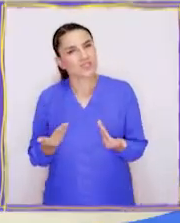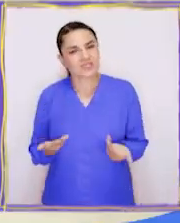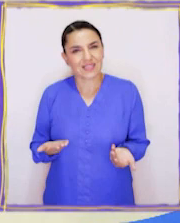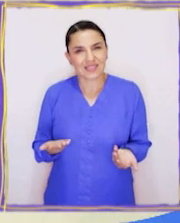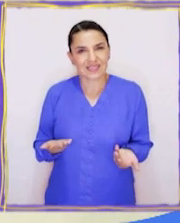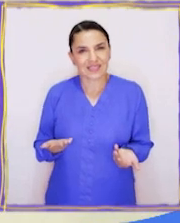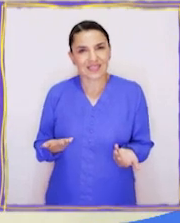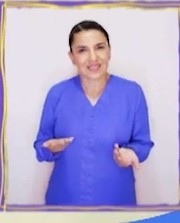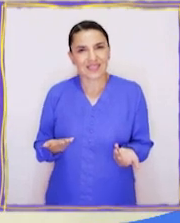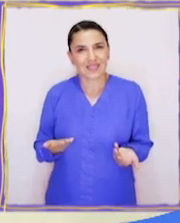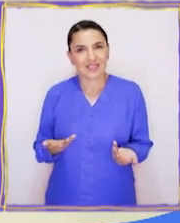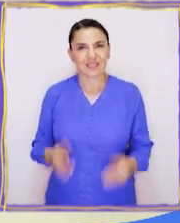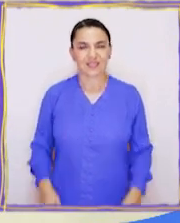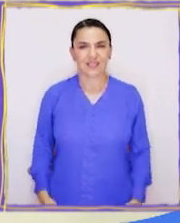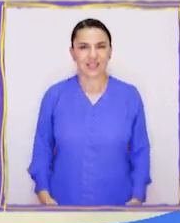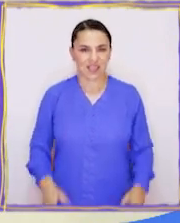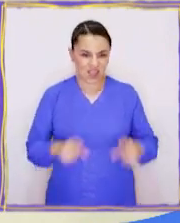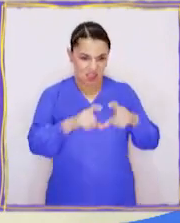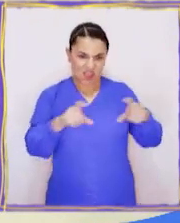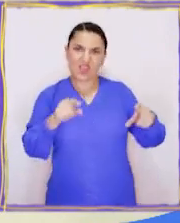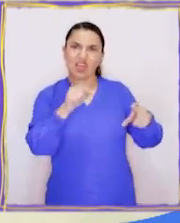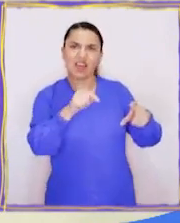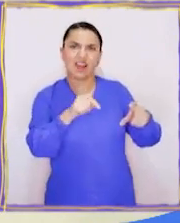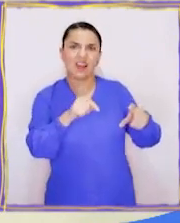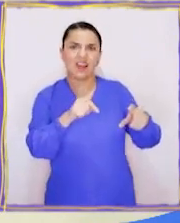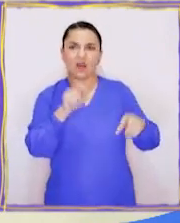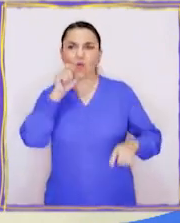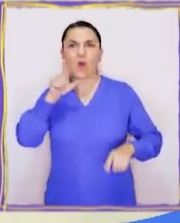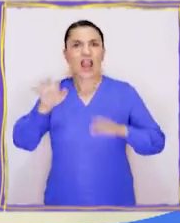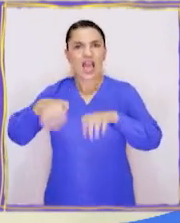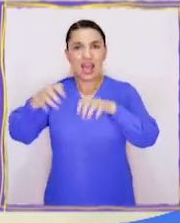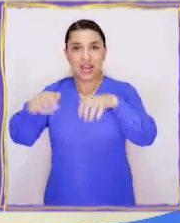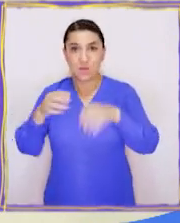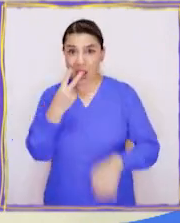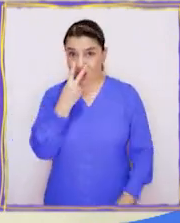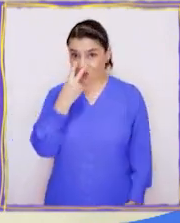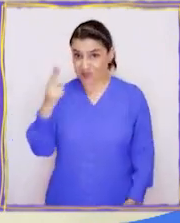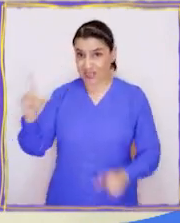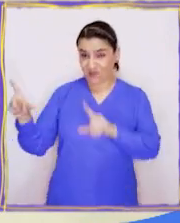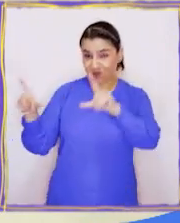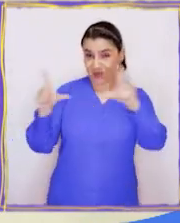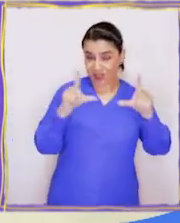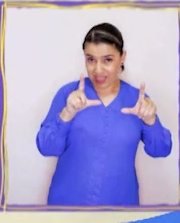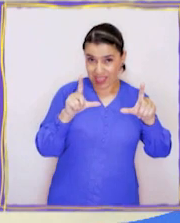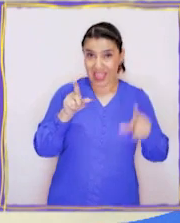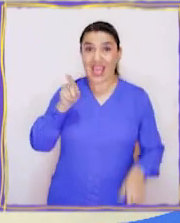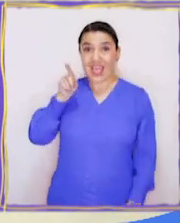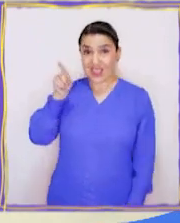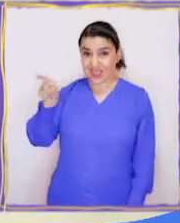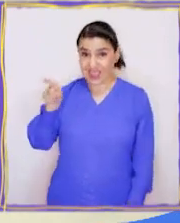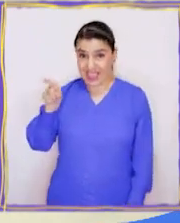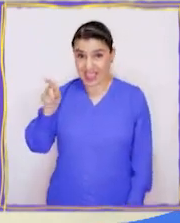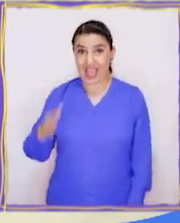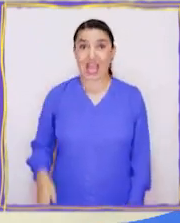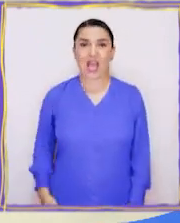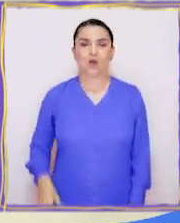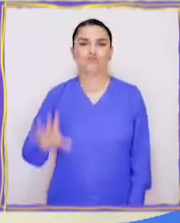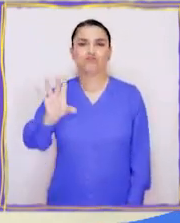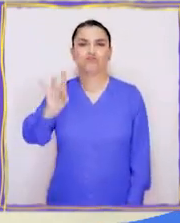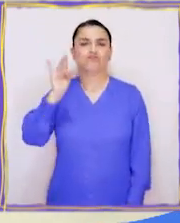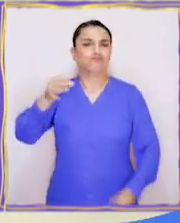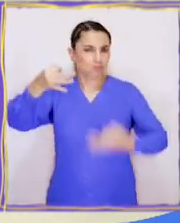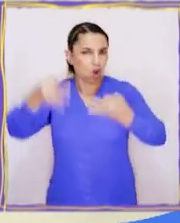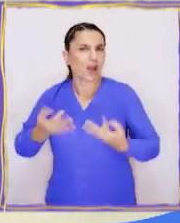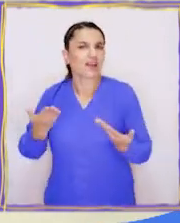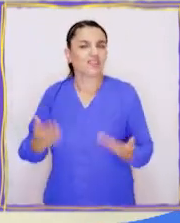Entonces, ¿de quién es esta ficha médica? Observa en tu pantalla e indica a la cuenta de tres la